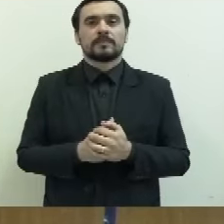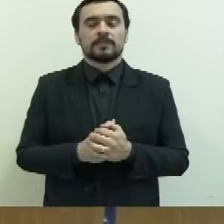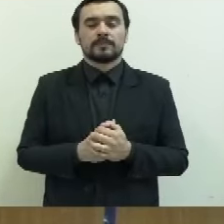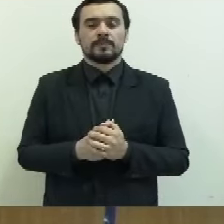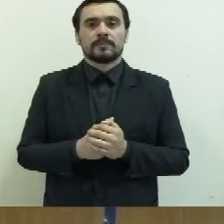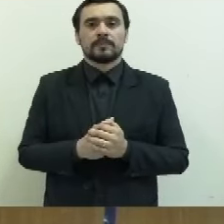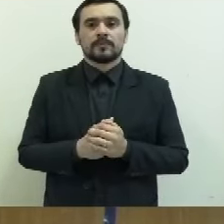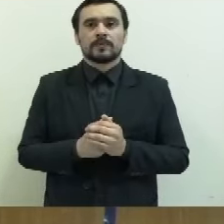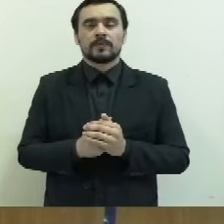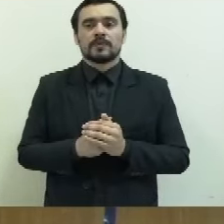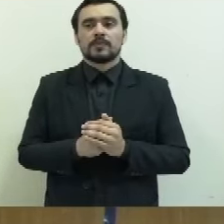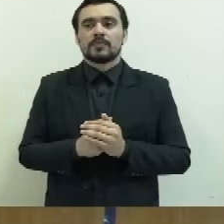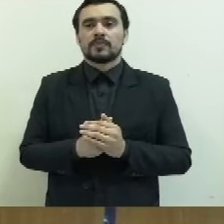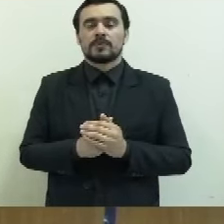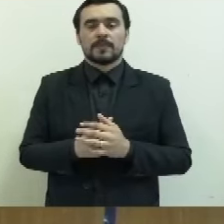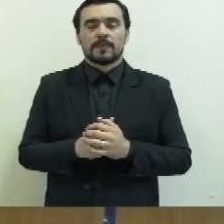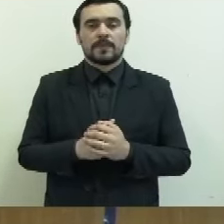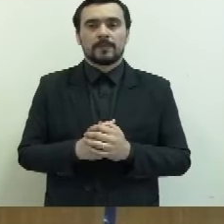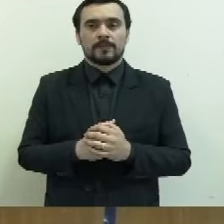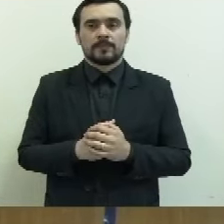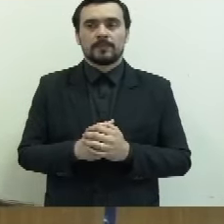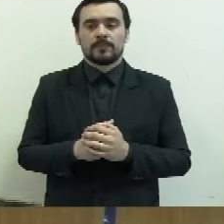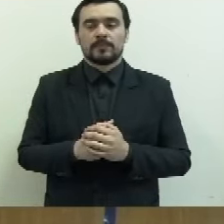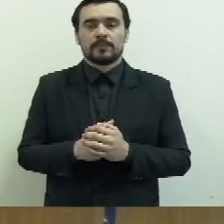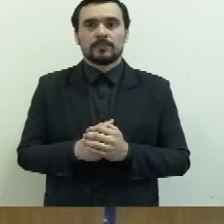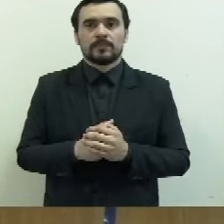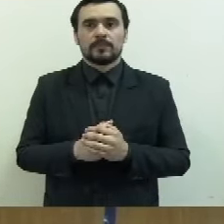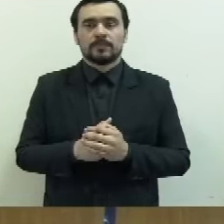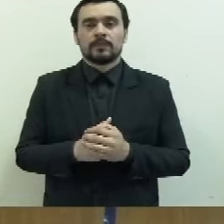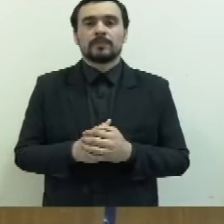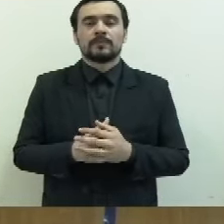esposa Leti, quien hoy además está de cumpleaños.